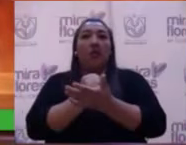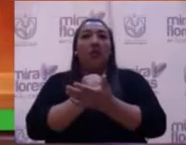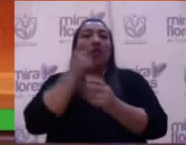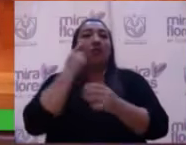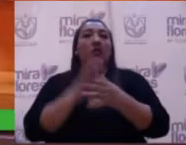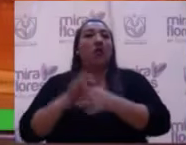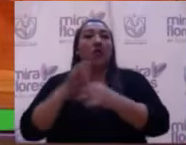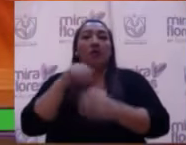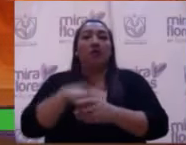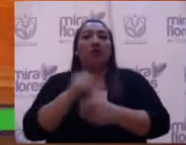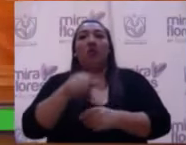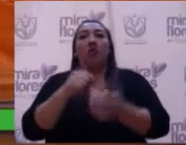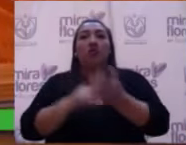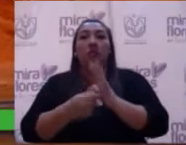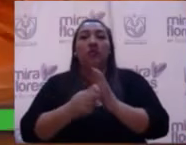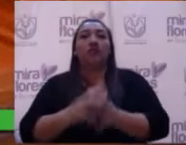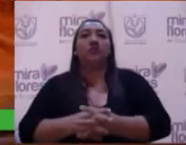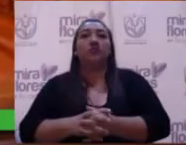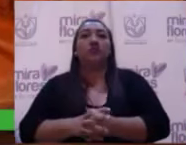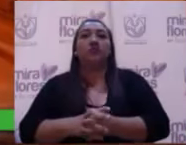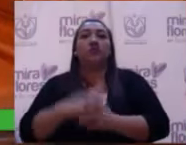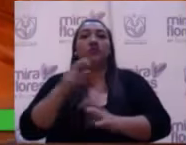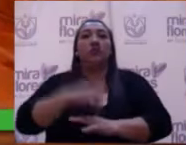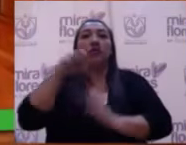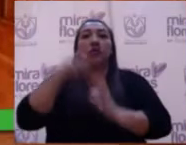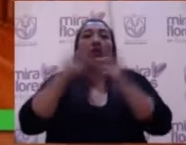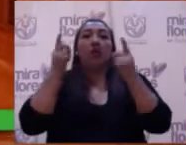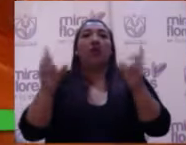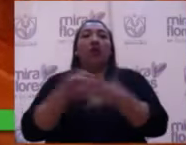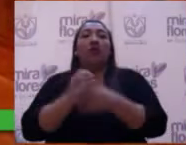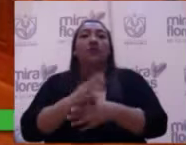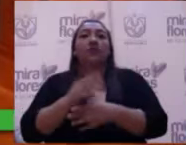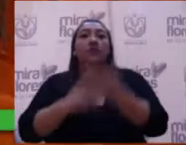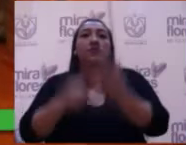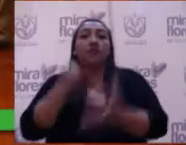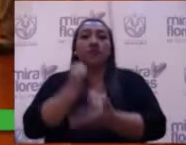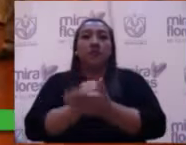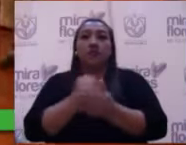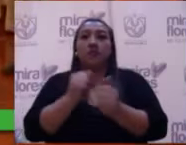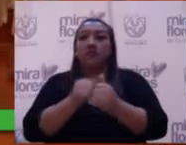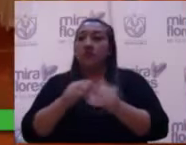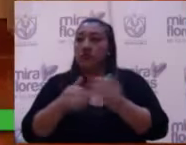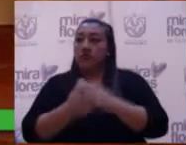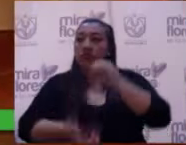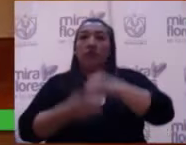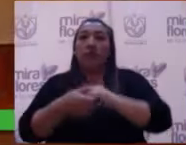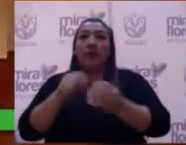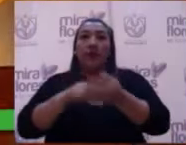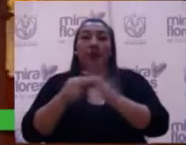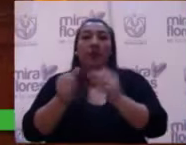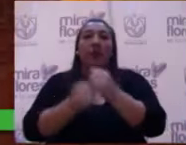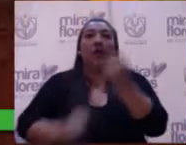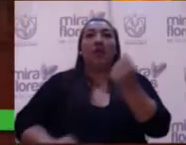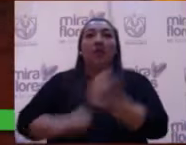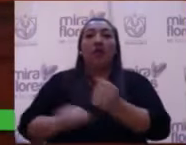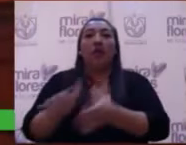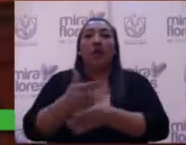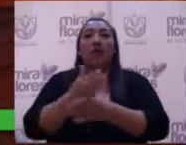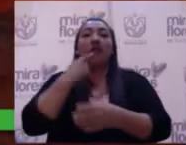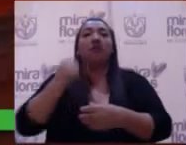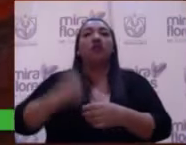de votos. Muchas gracias. Siguiente punto, por favor. Proyecto de acuerdo de Consejo que aprueba la suscripción del convenio marco de colaboración entre